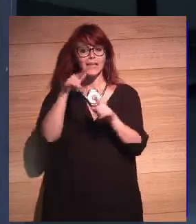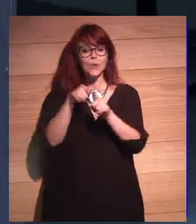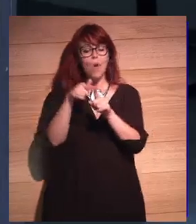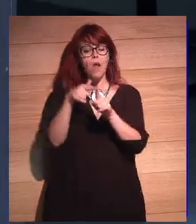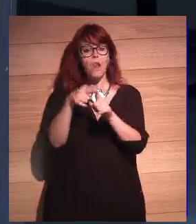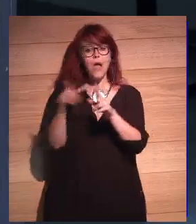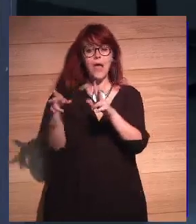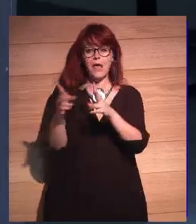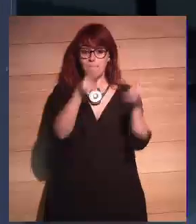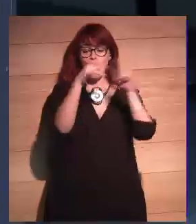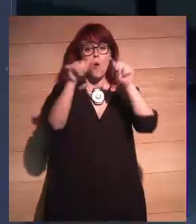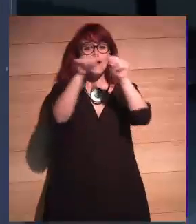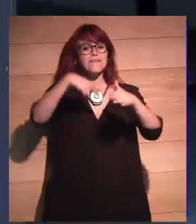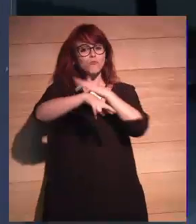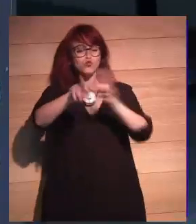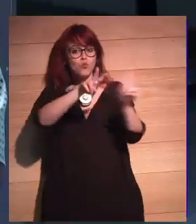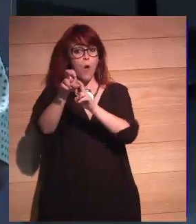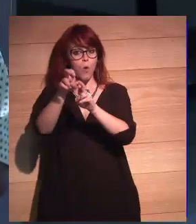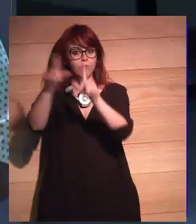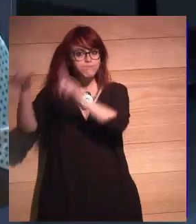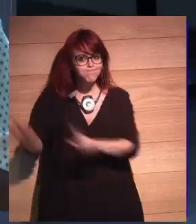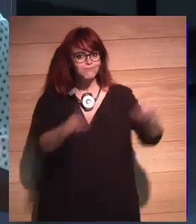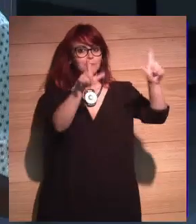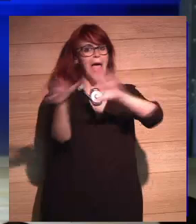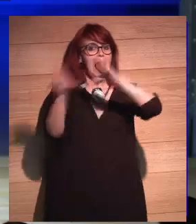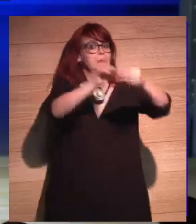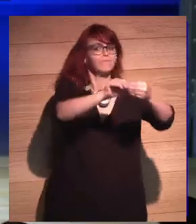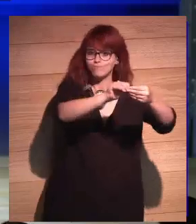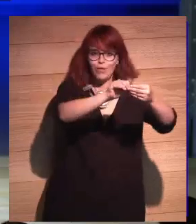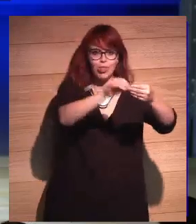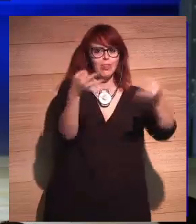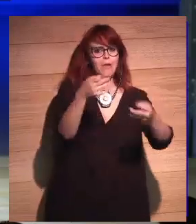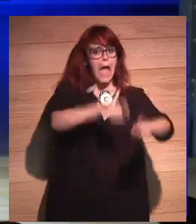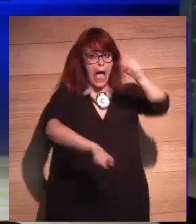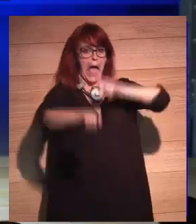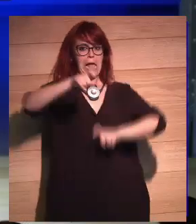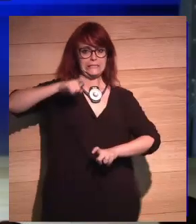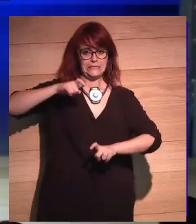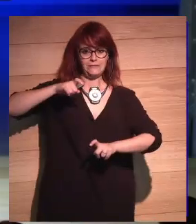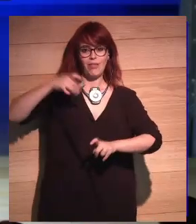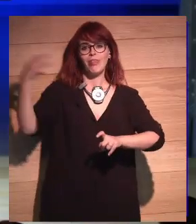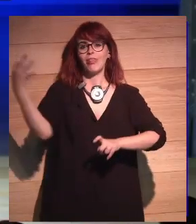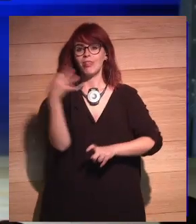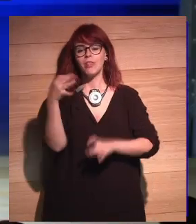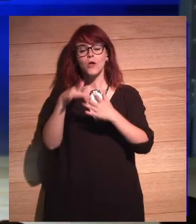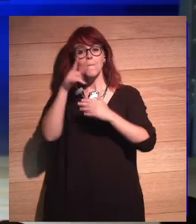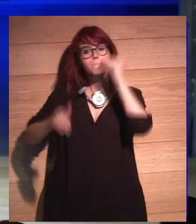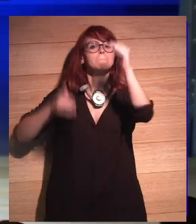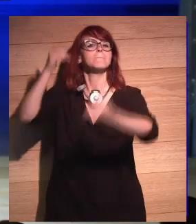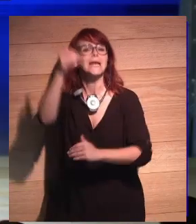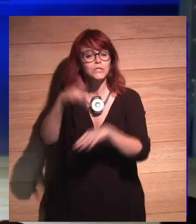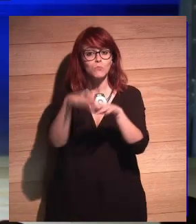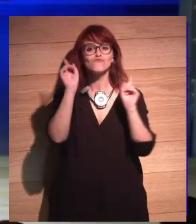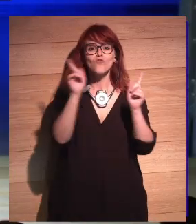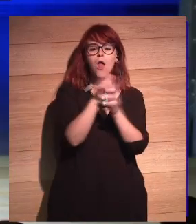emisión a estos nuevos medios, tenemos que dar un paso atrás, digamos. Es decir, tenemos que ir más allá de las